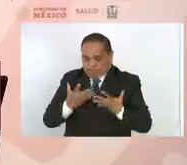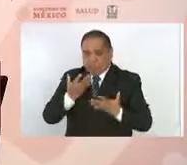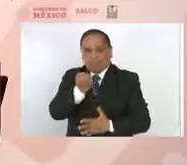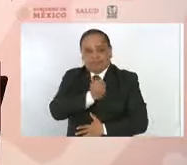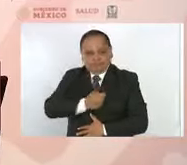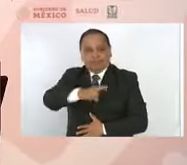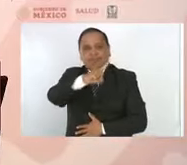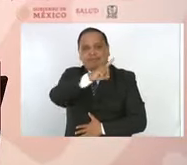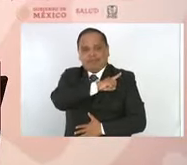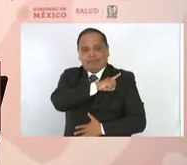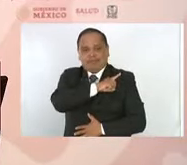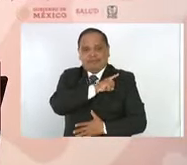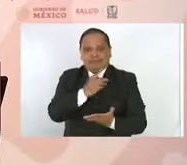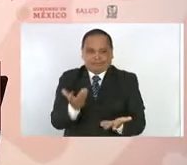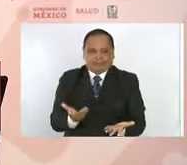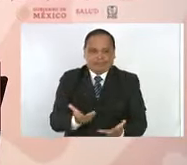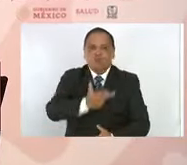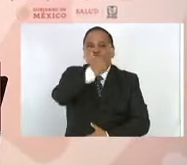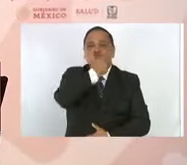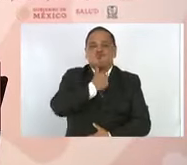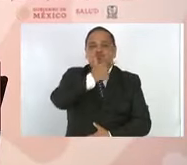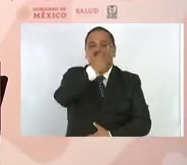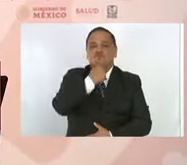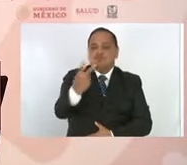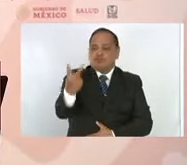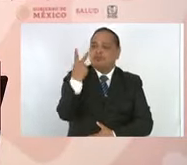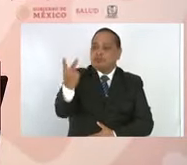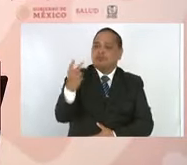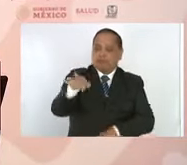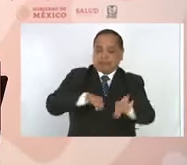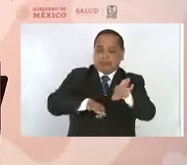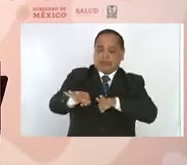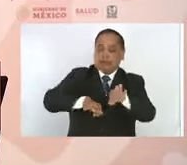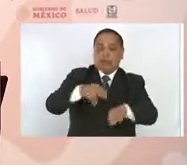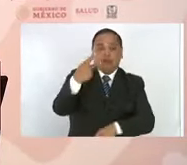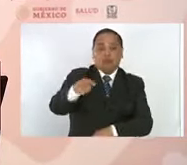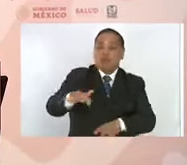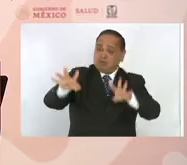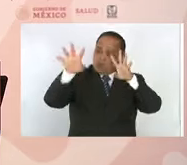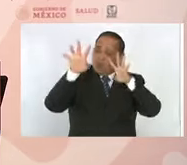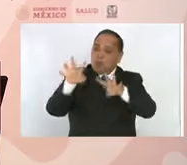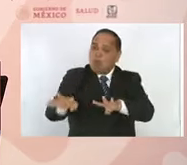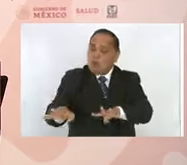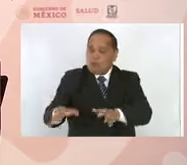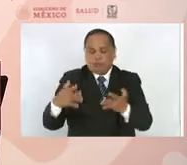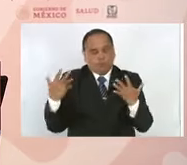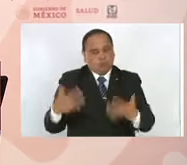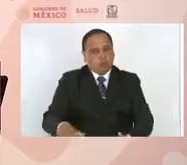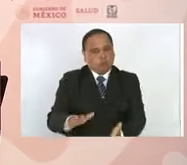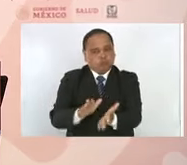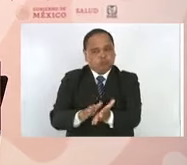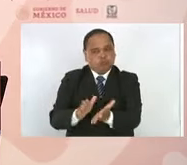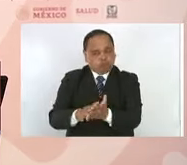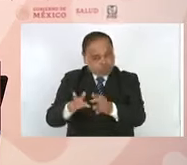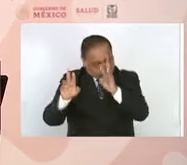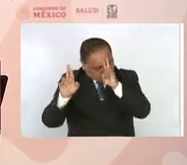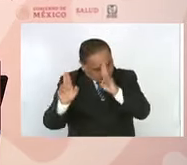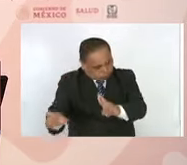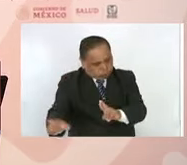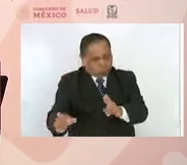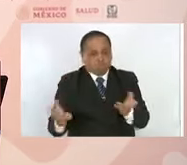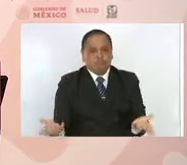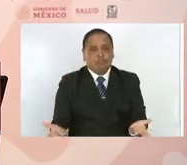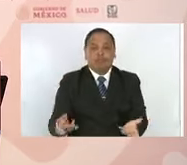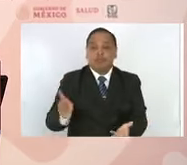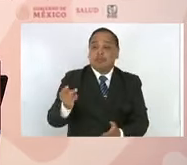Yo admiro el trabajo de estos dos grandes hombres que no pueden decir ni hacer cosa que no